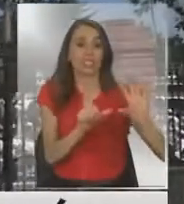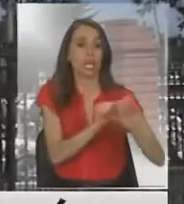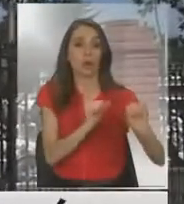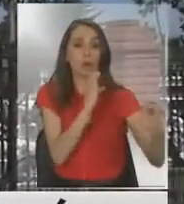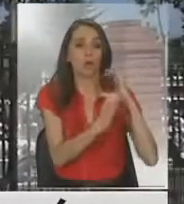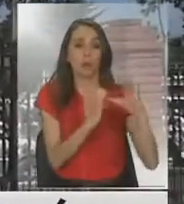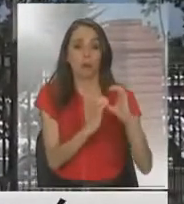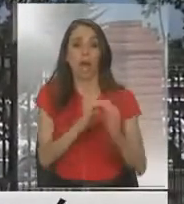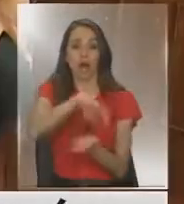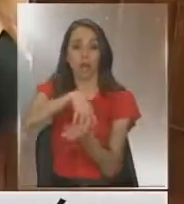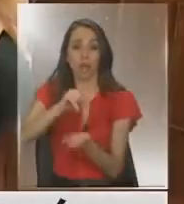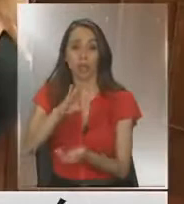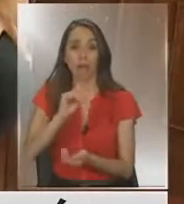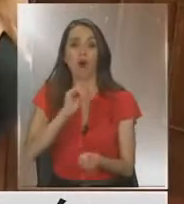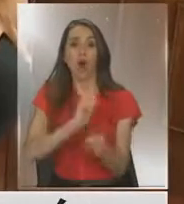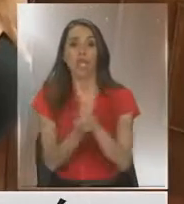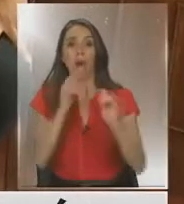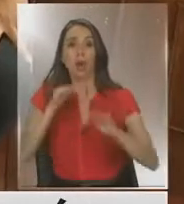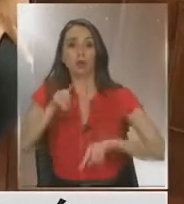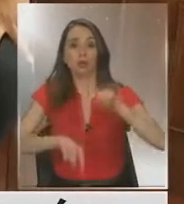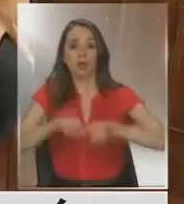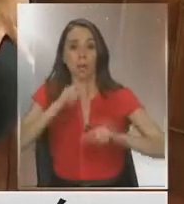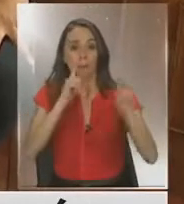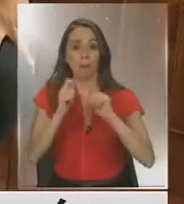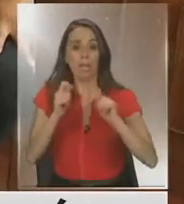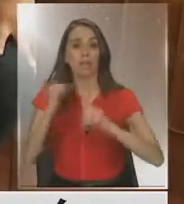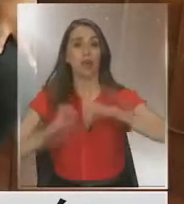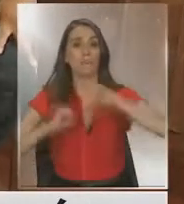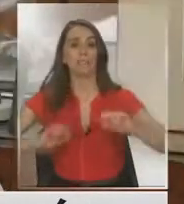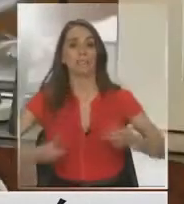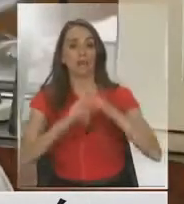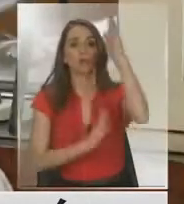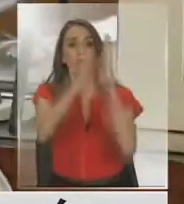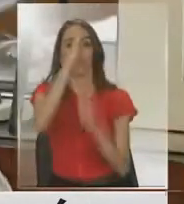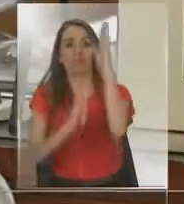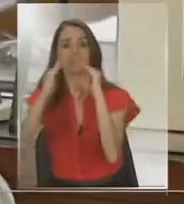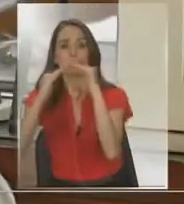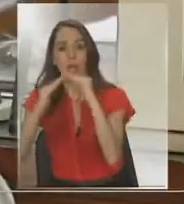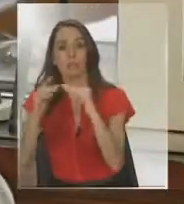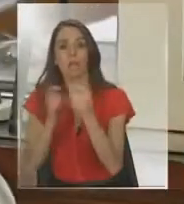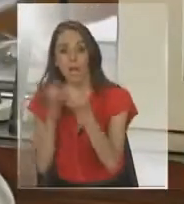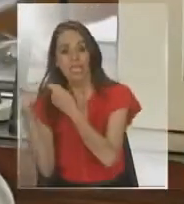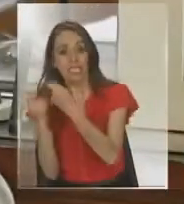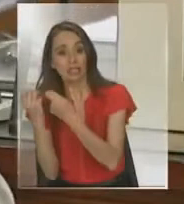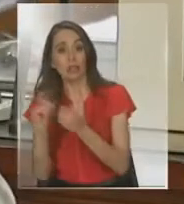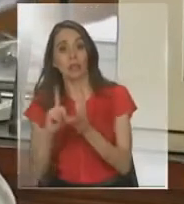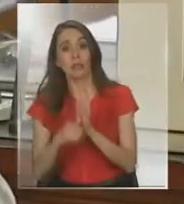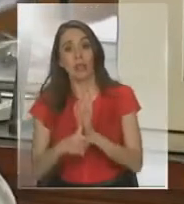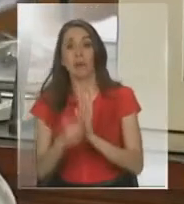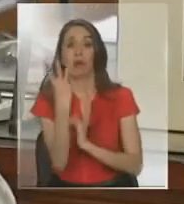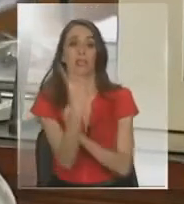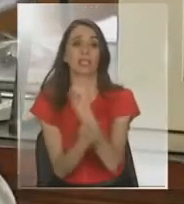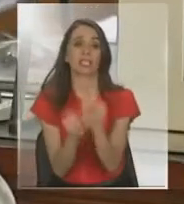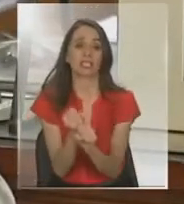comuna estudia modificar el uso de suelo ante la amenaza de inmobiliarias. Siendo exitosa la gestión, podríamos demorarnos 3 años